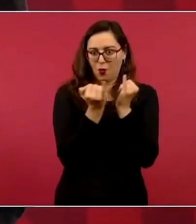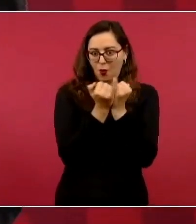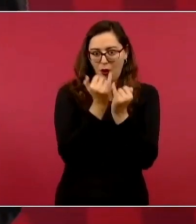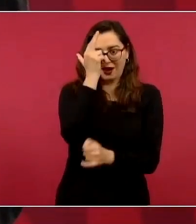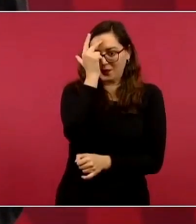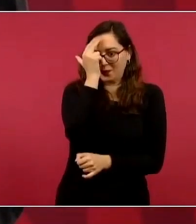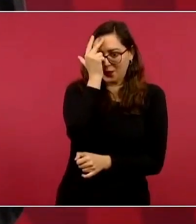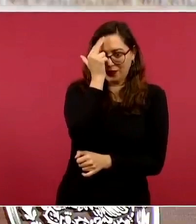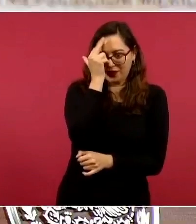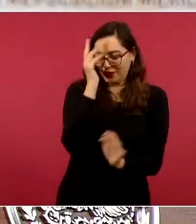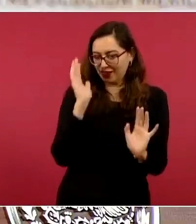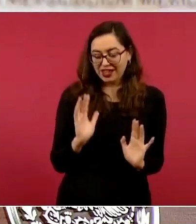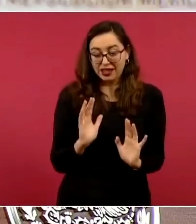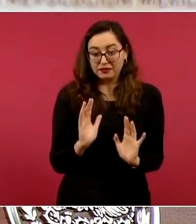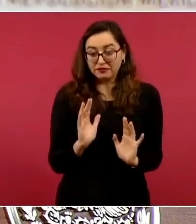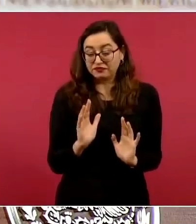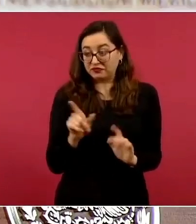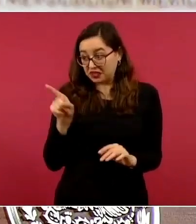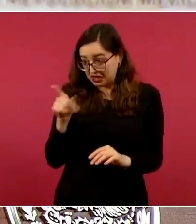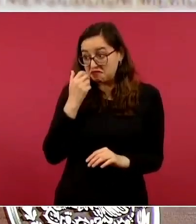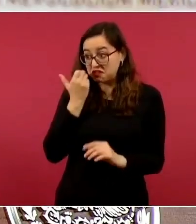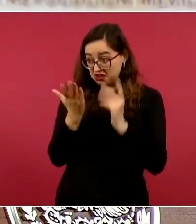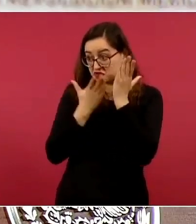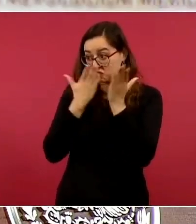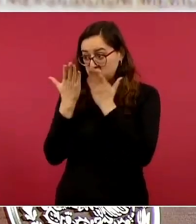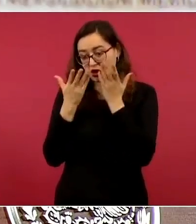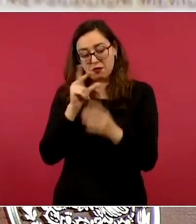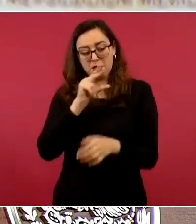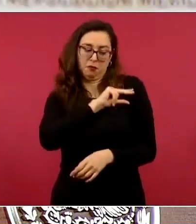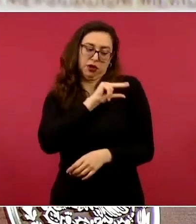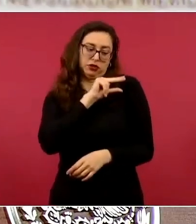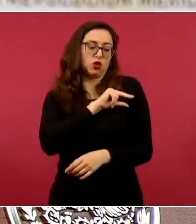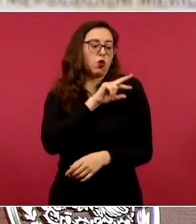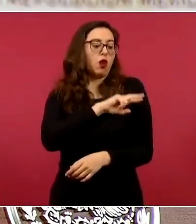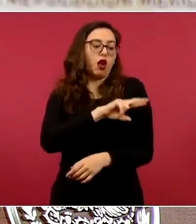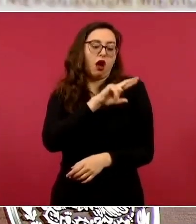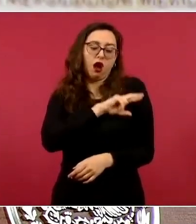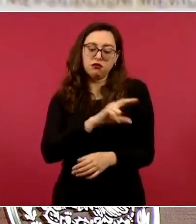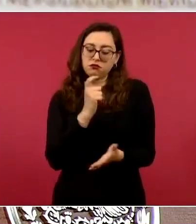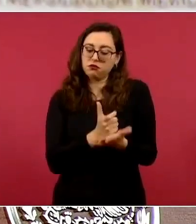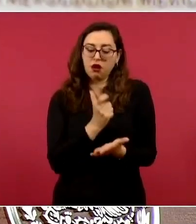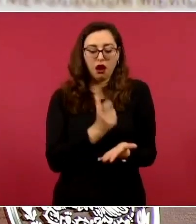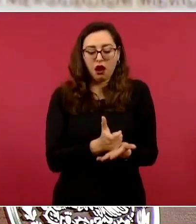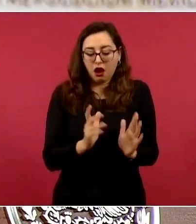que estudie el que tenga para pagar colegiatura.